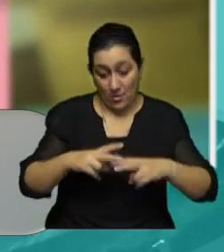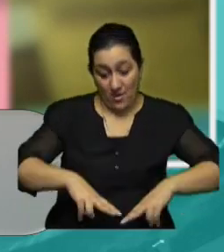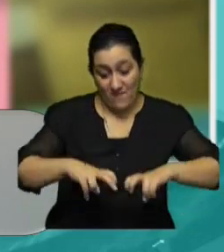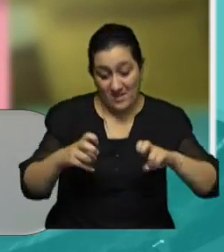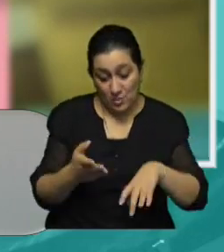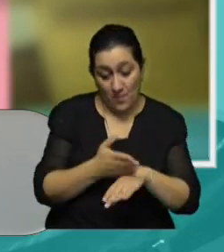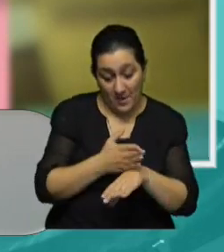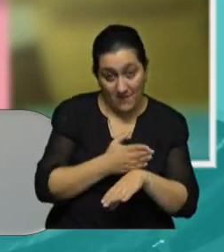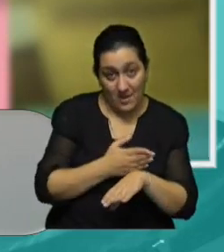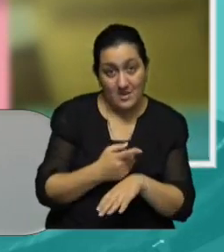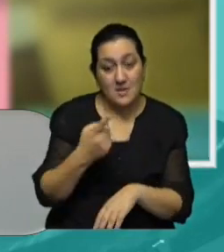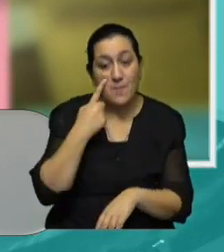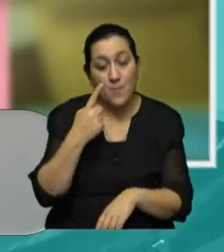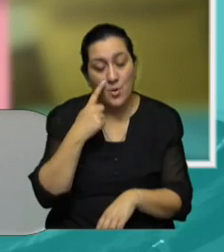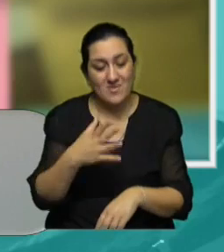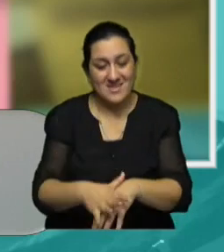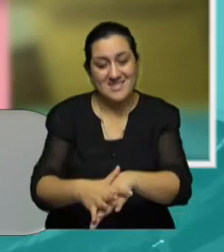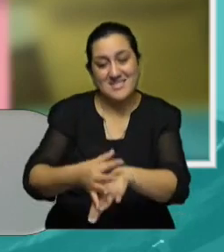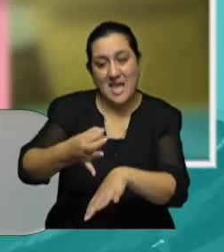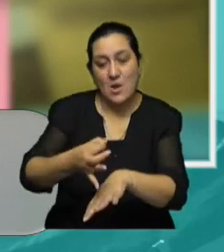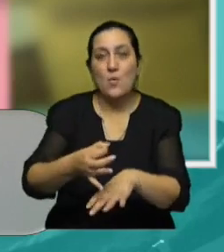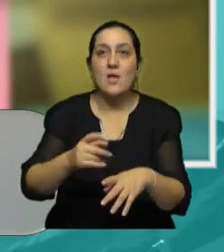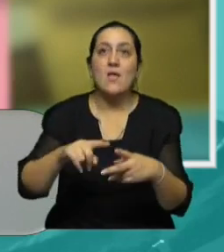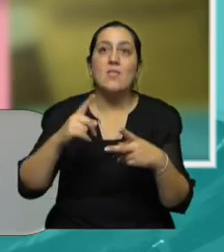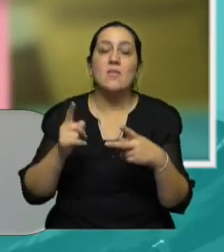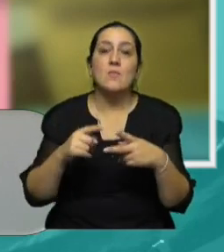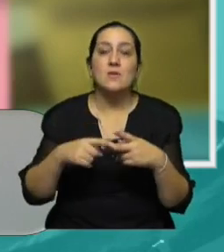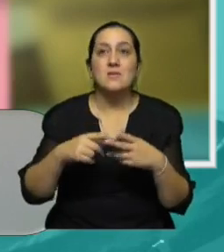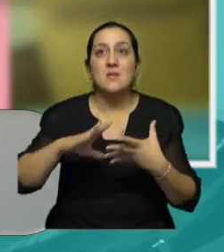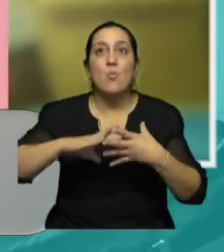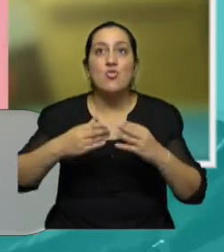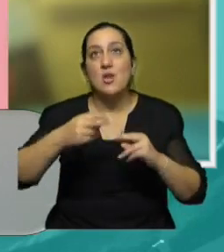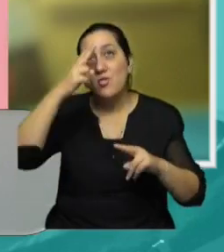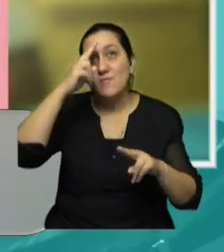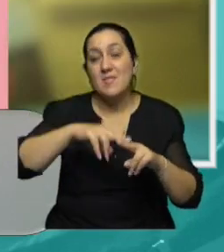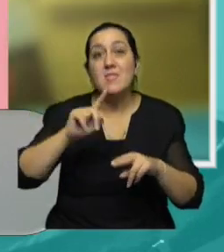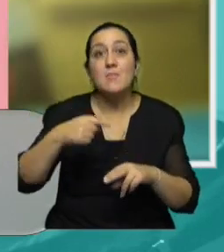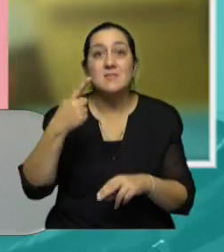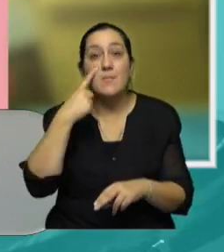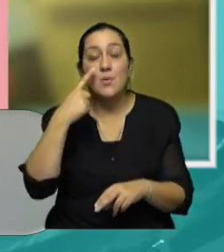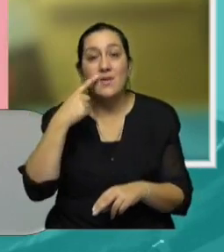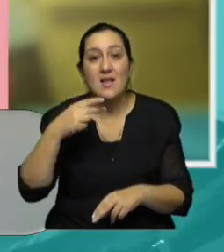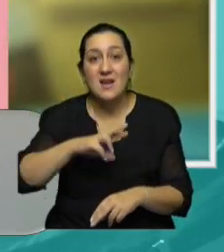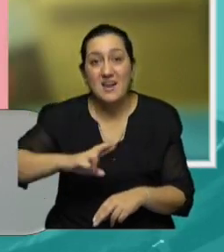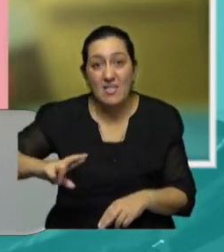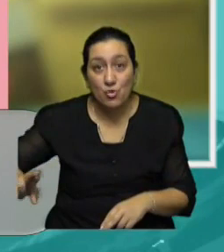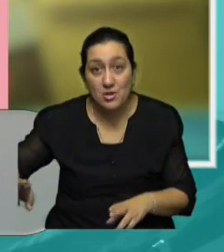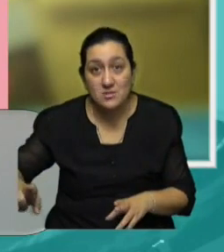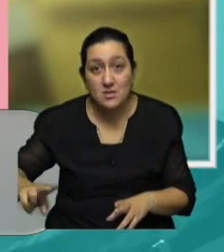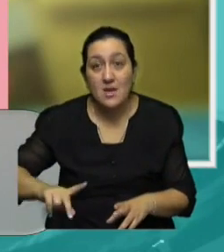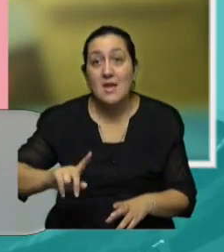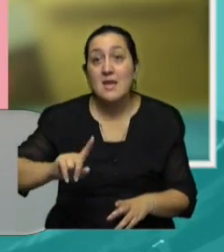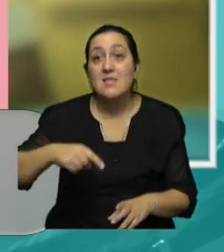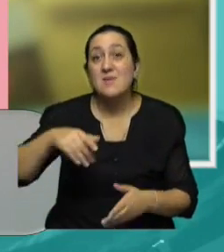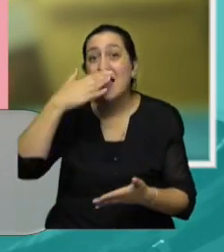hacen pruebas en células, se hacen después unos modelos de enfermedad, después sí se prueban en ratones, y bueno, para después